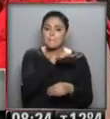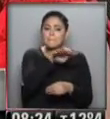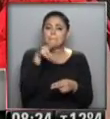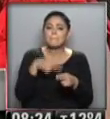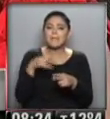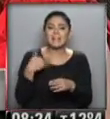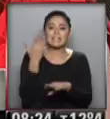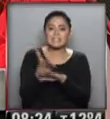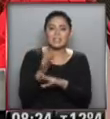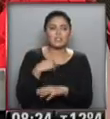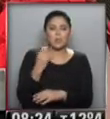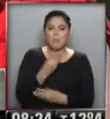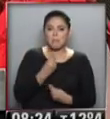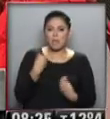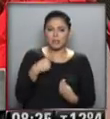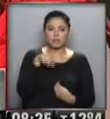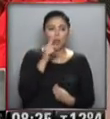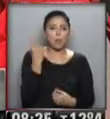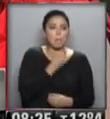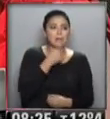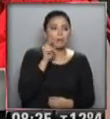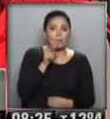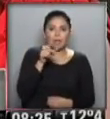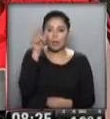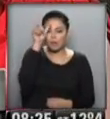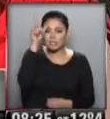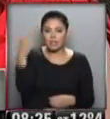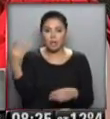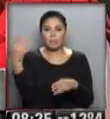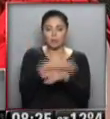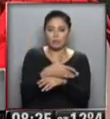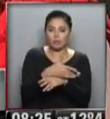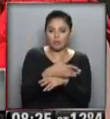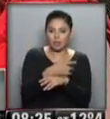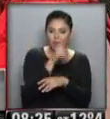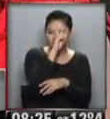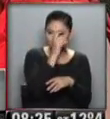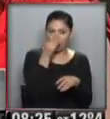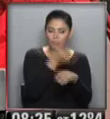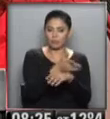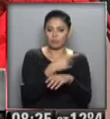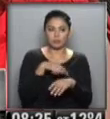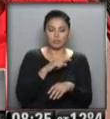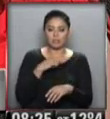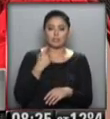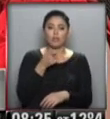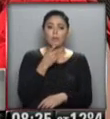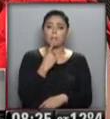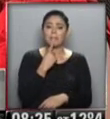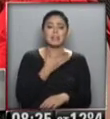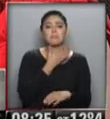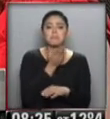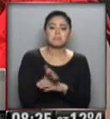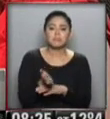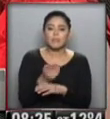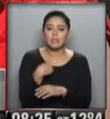ellos fueron los primeros que vieron a la policía metropolitana irrumpir en el establecimiento ellos habían salido a tomar mate y luego